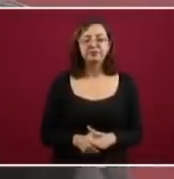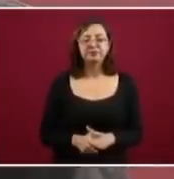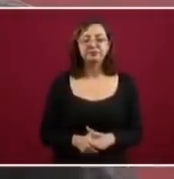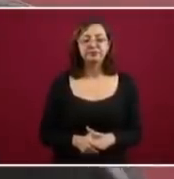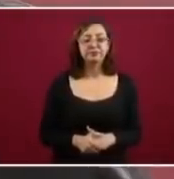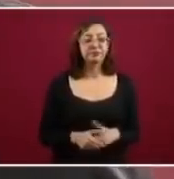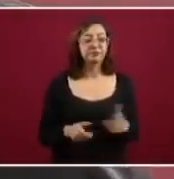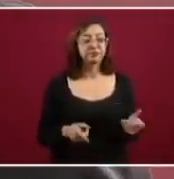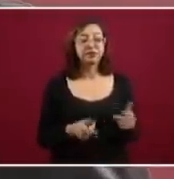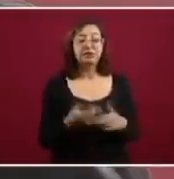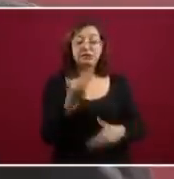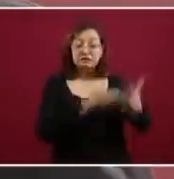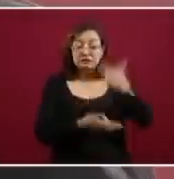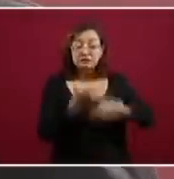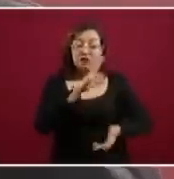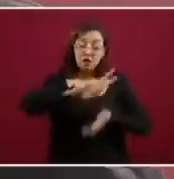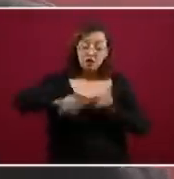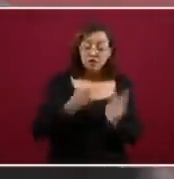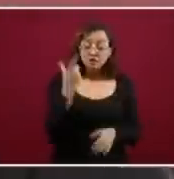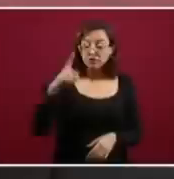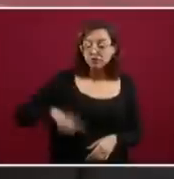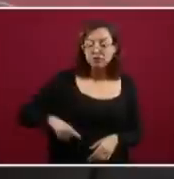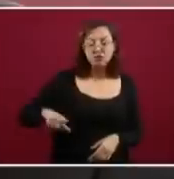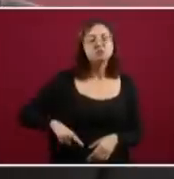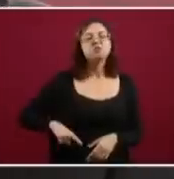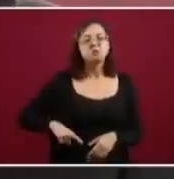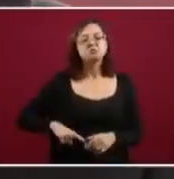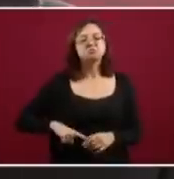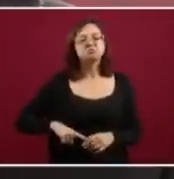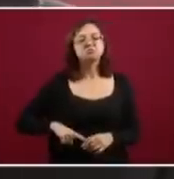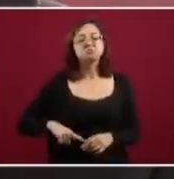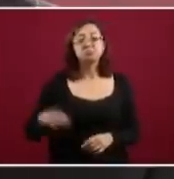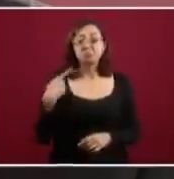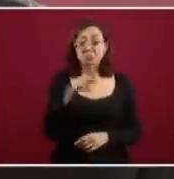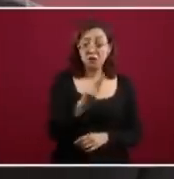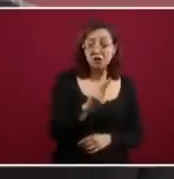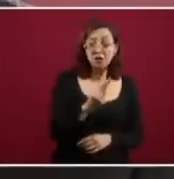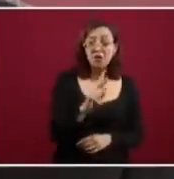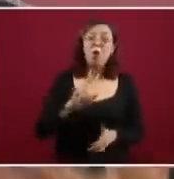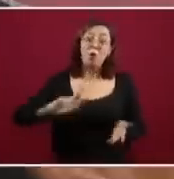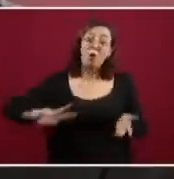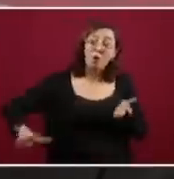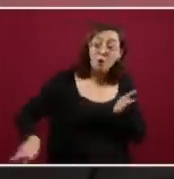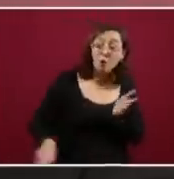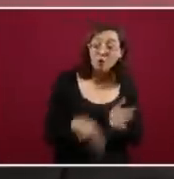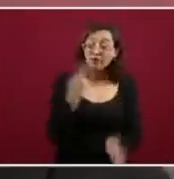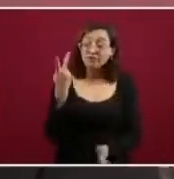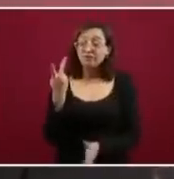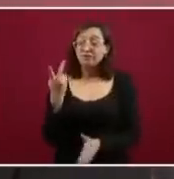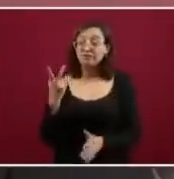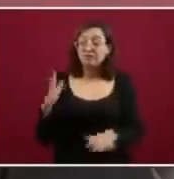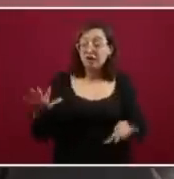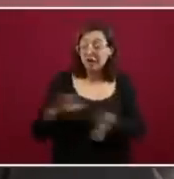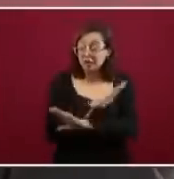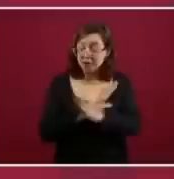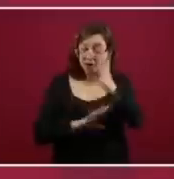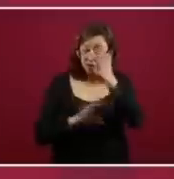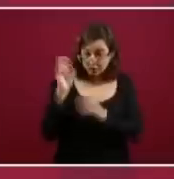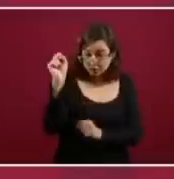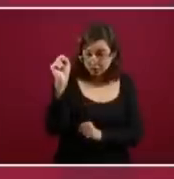que ya no puedan cómo esteban a modificar la constitución